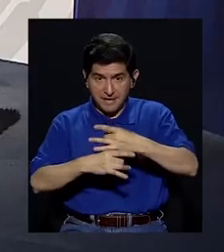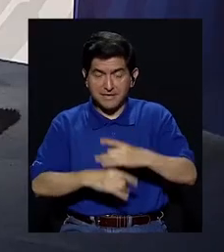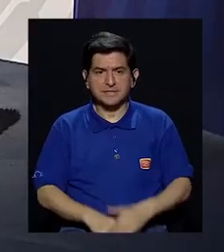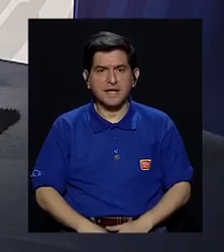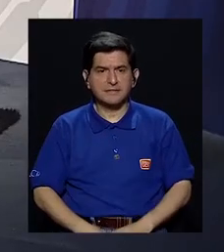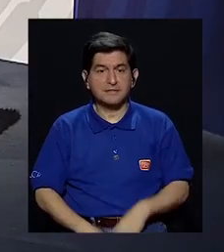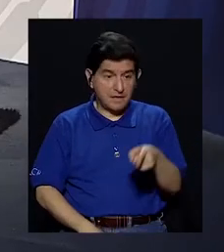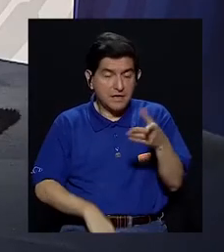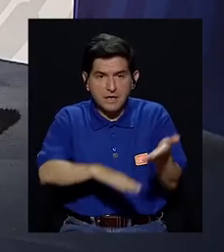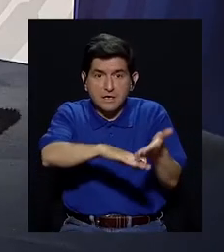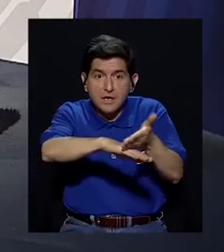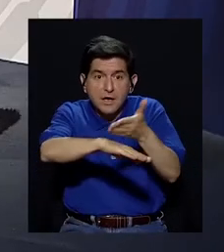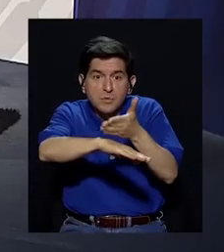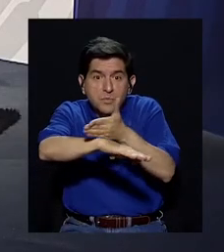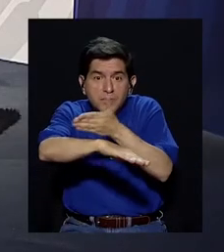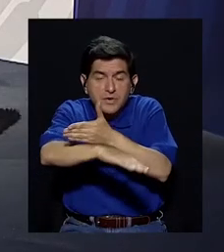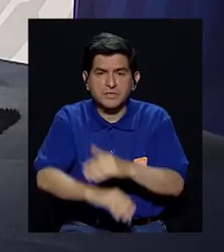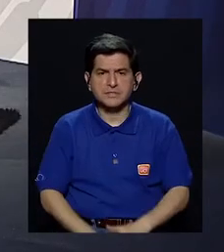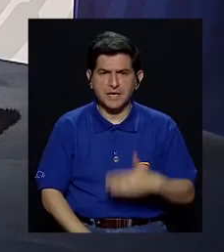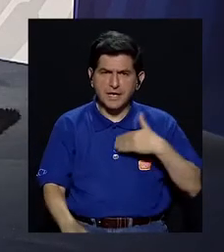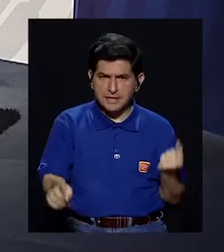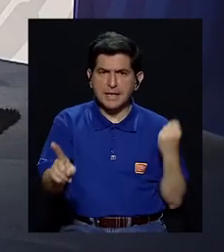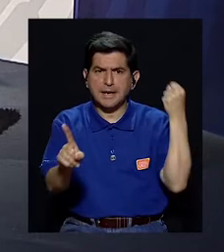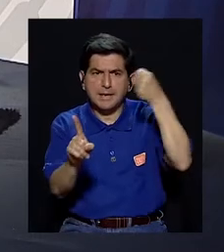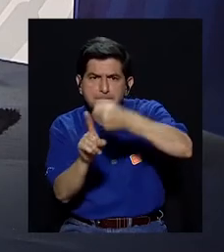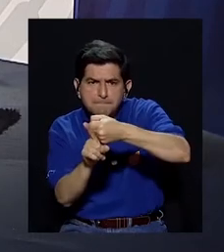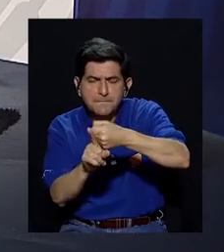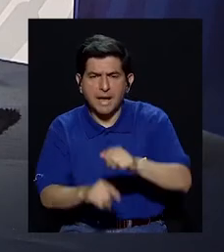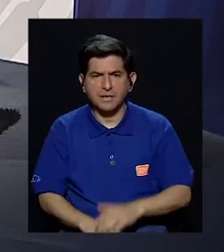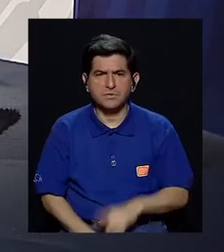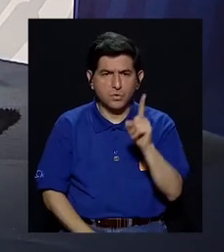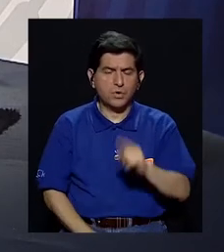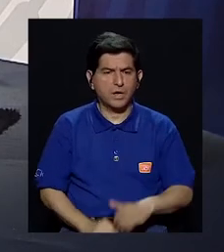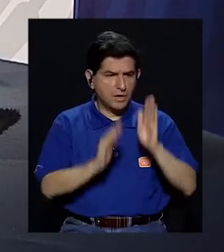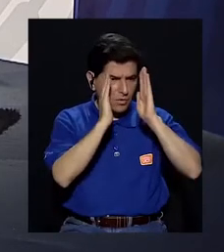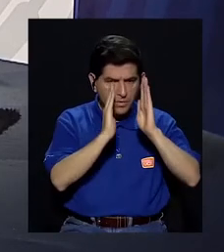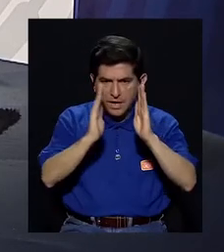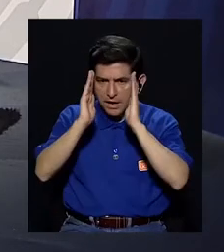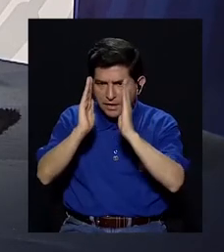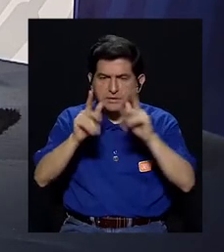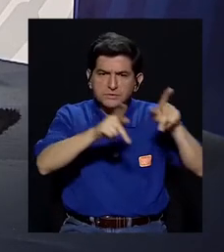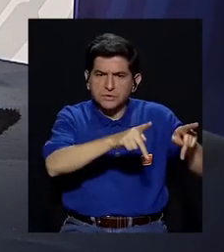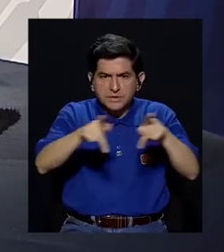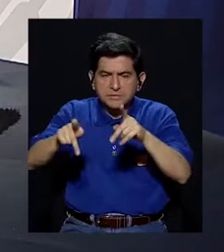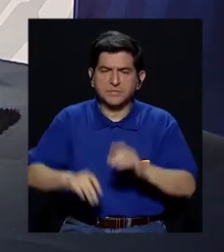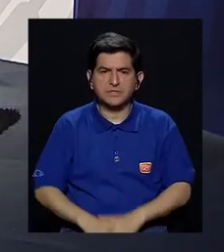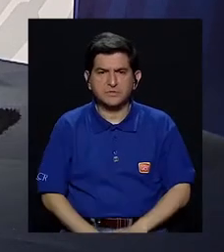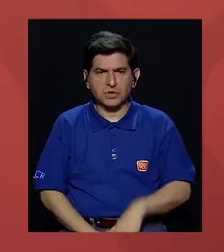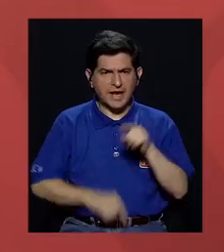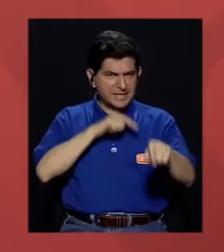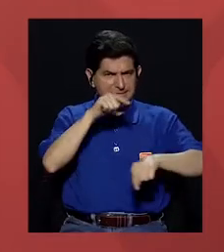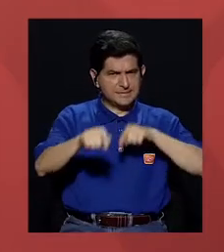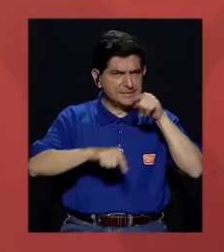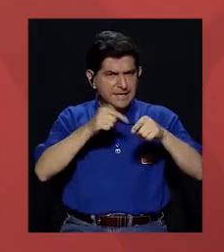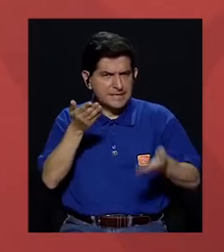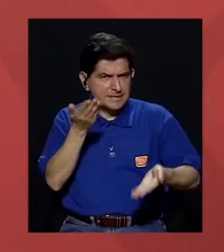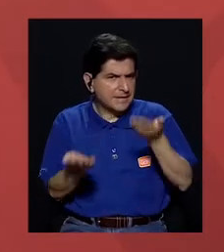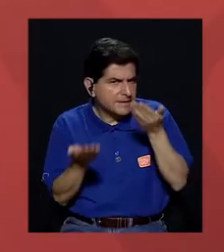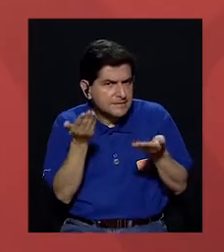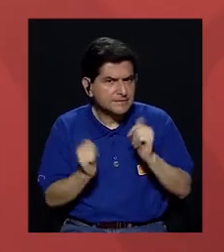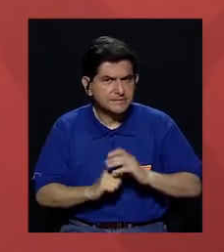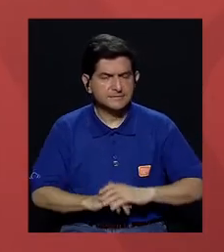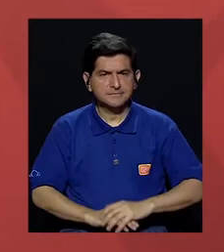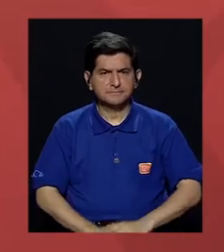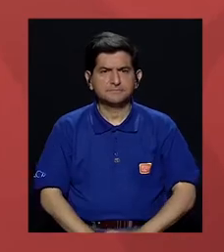primero que creciera de esa manera verdad y que tenga tanto impacto en una audiencia que podríamos pensar es muy crítica al estar en redes